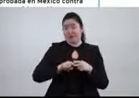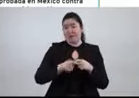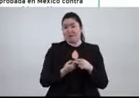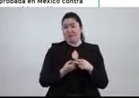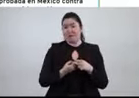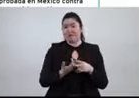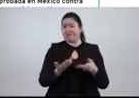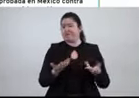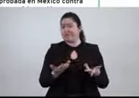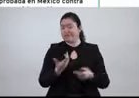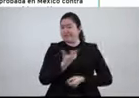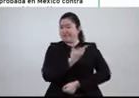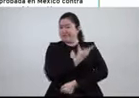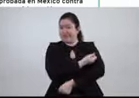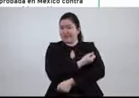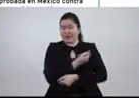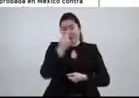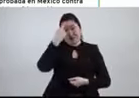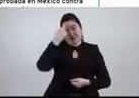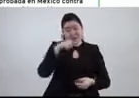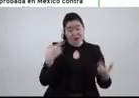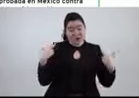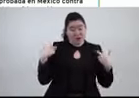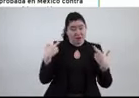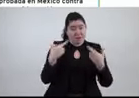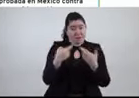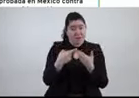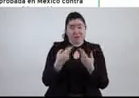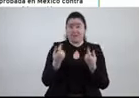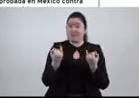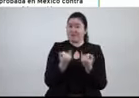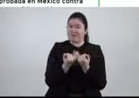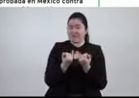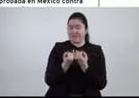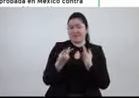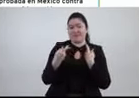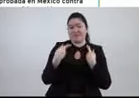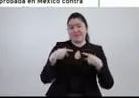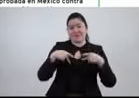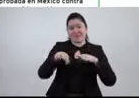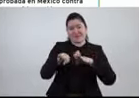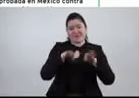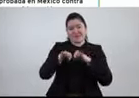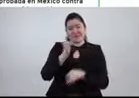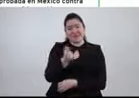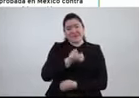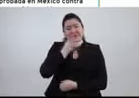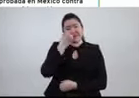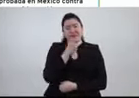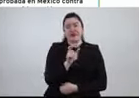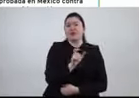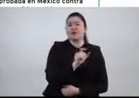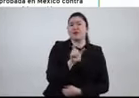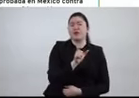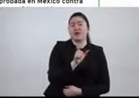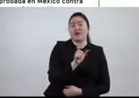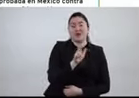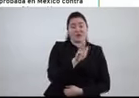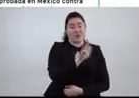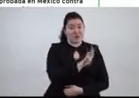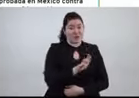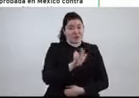de docentes y de la comunidad educativa. Y bueno, esto arrancará el martes 18 con una